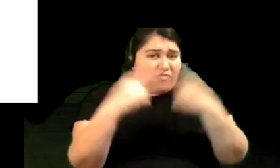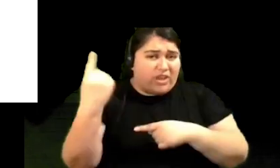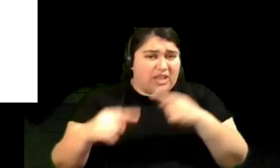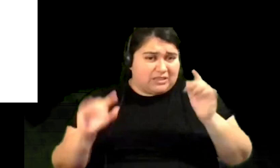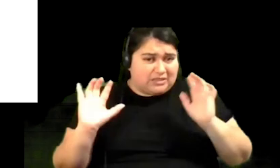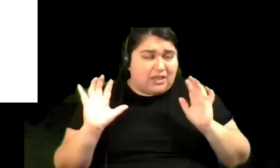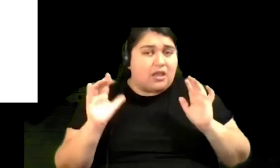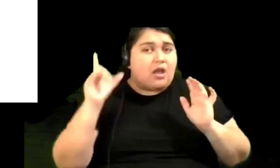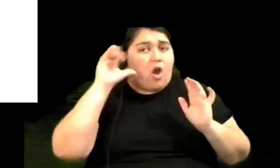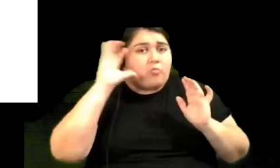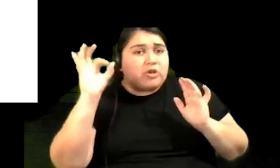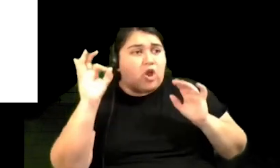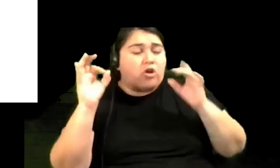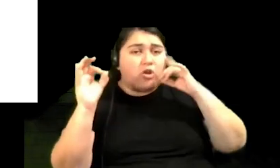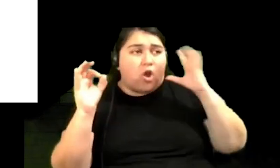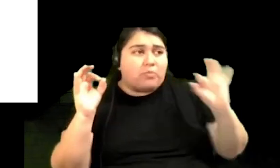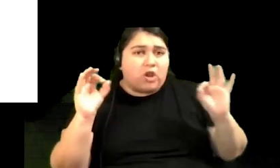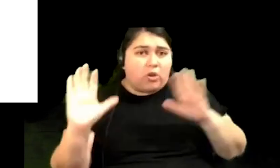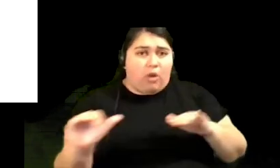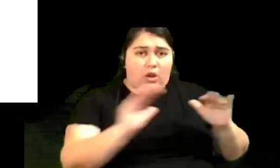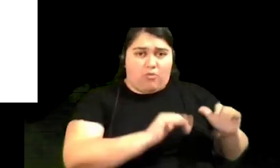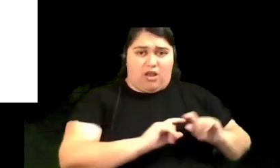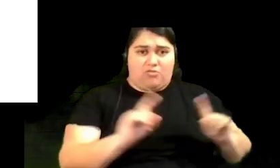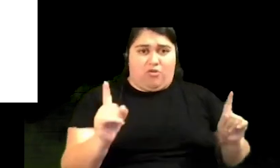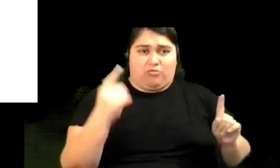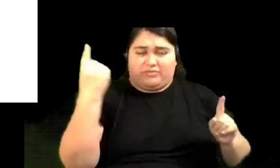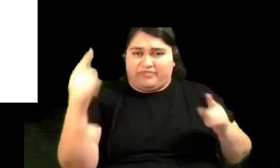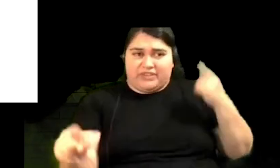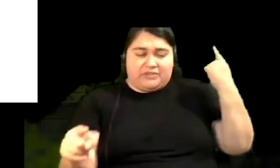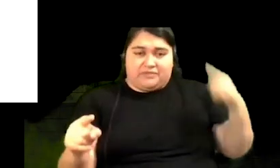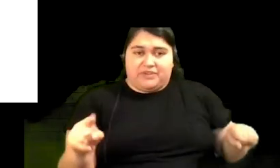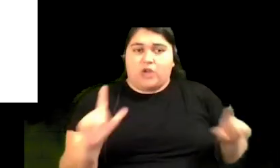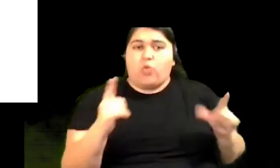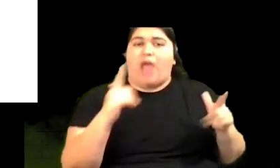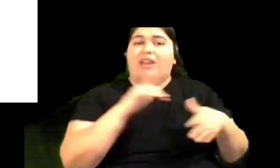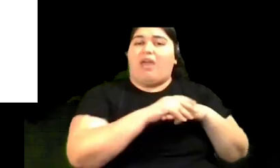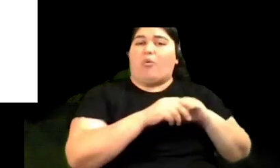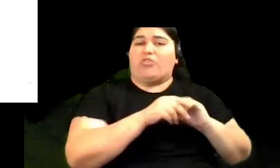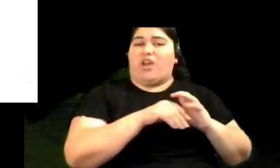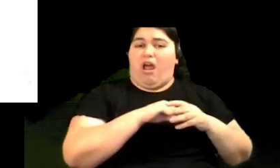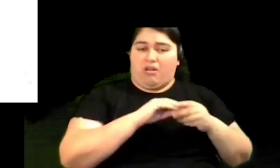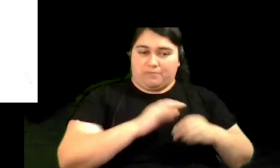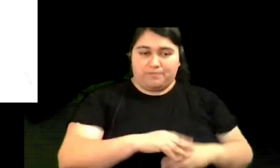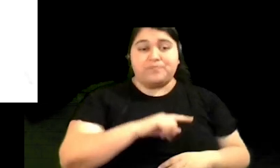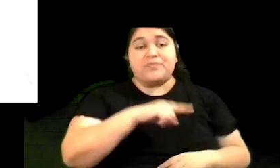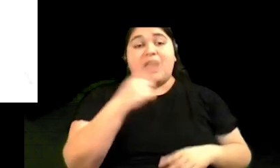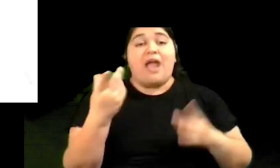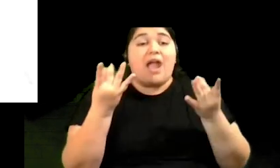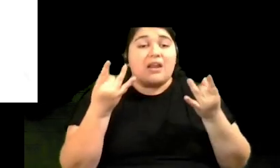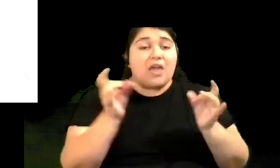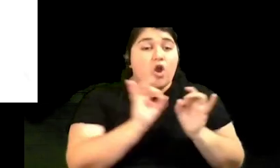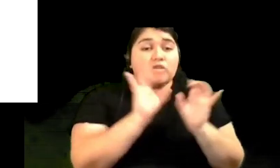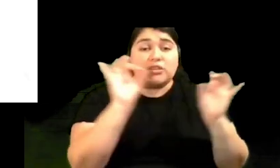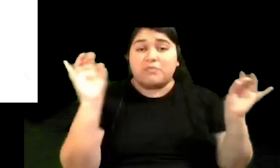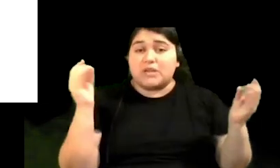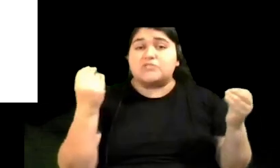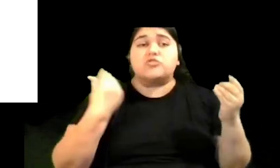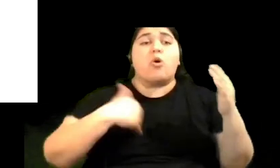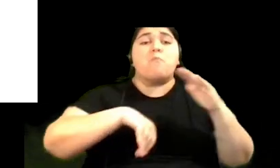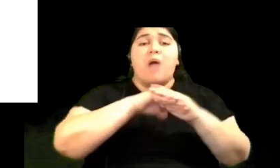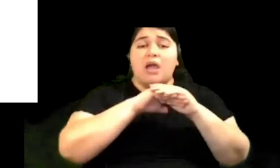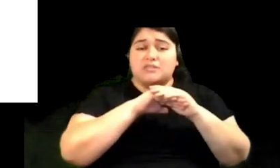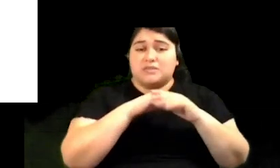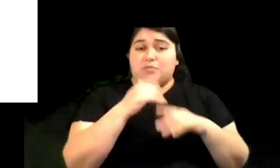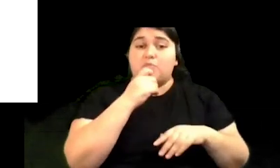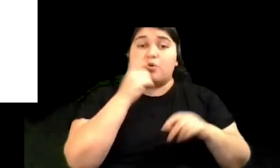criterio que puede no terminar siendo objetivo. La calidad de contaminación, ¿cuál es el máximo permitido? En el